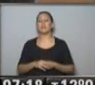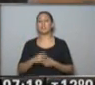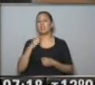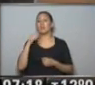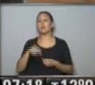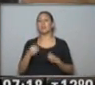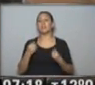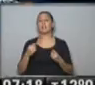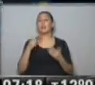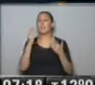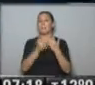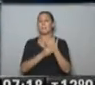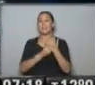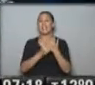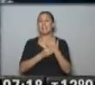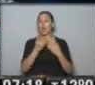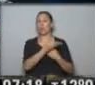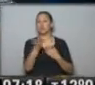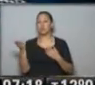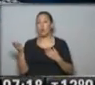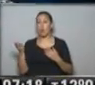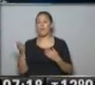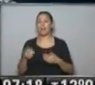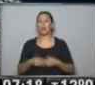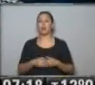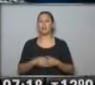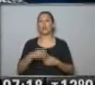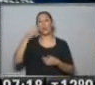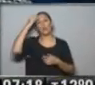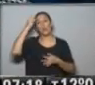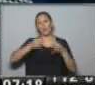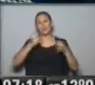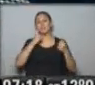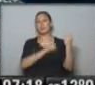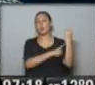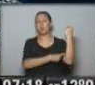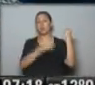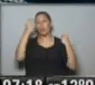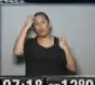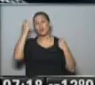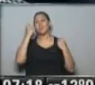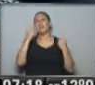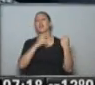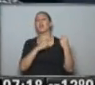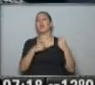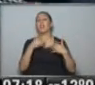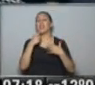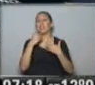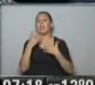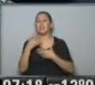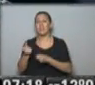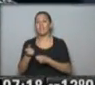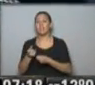que nos toca a los ministerios públicos, a la justicia, al Poder Judicial y al Ministerio Público de la Defensa. Es un